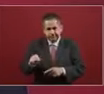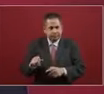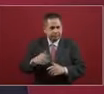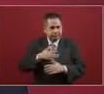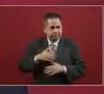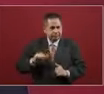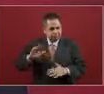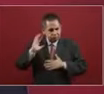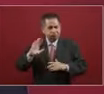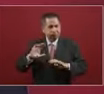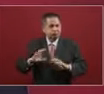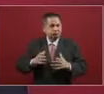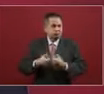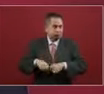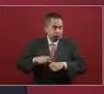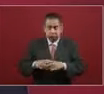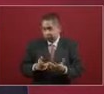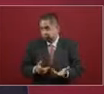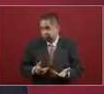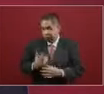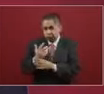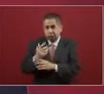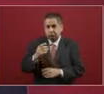compromiso social.